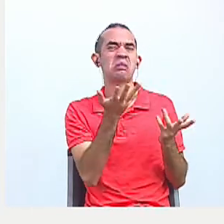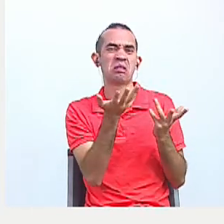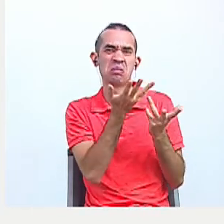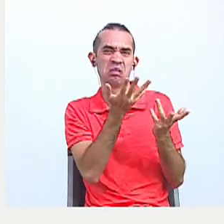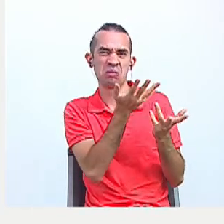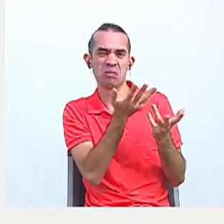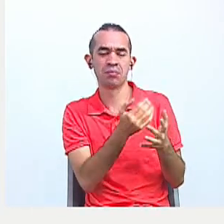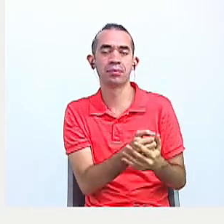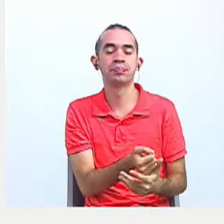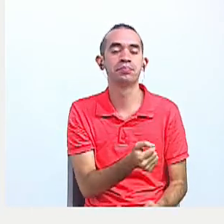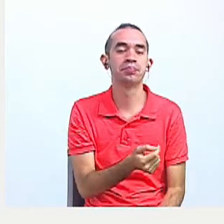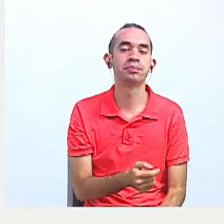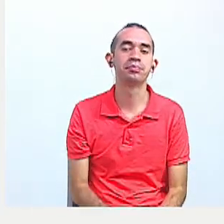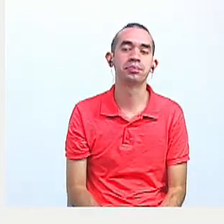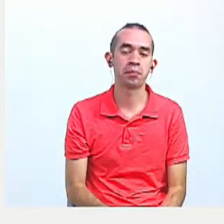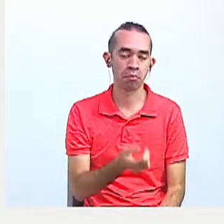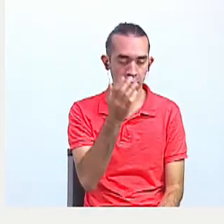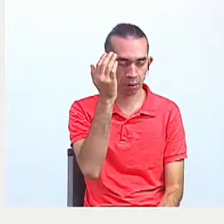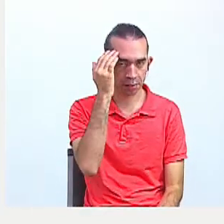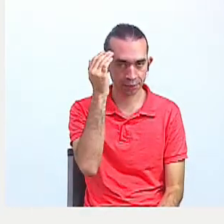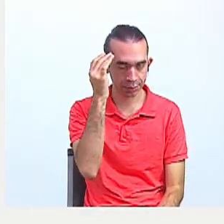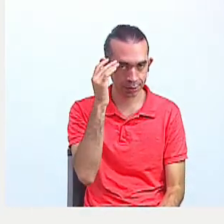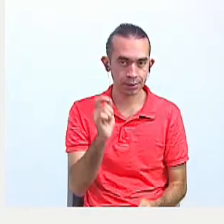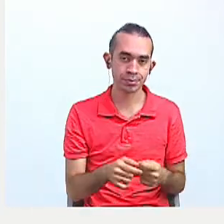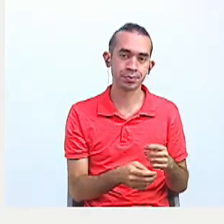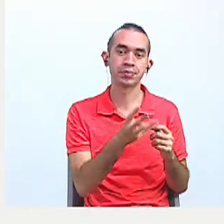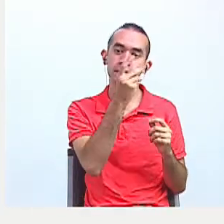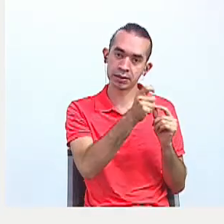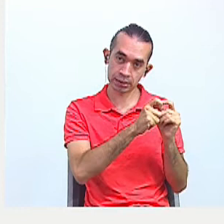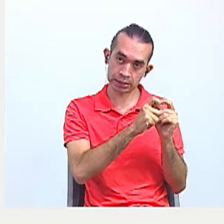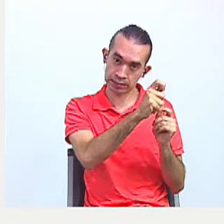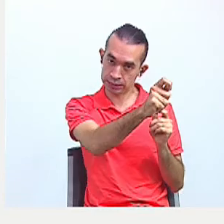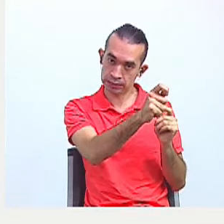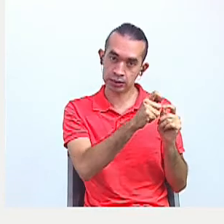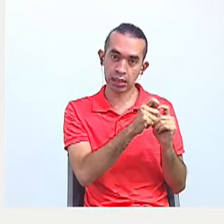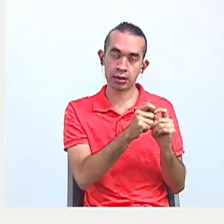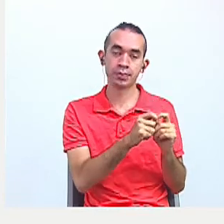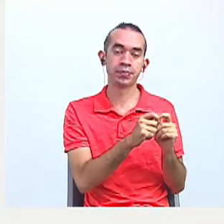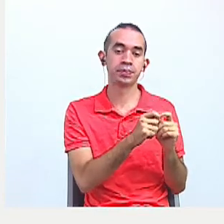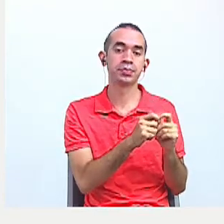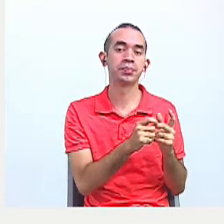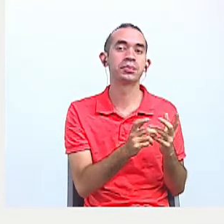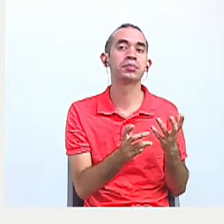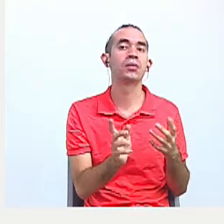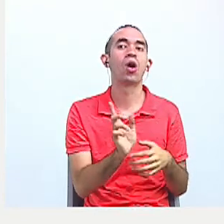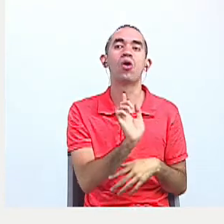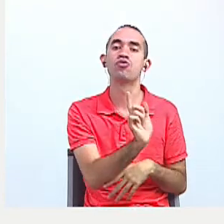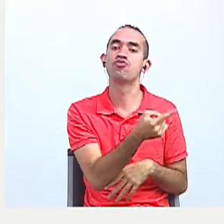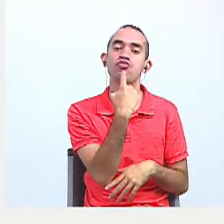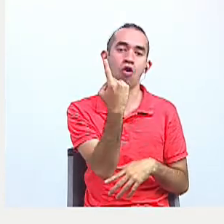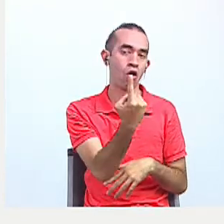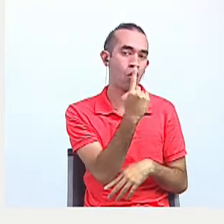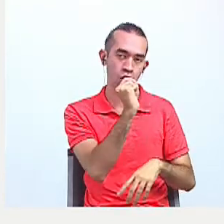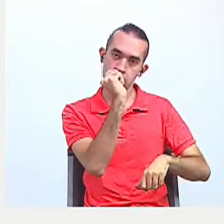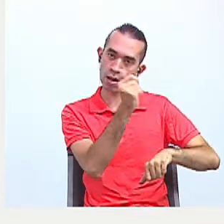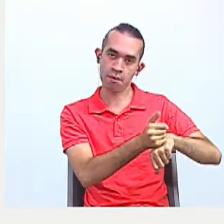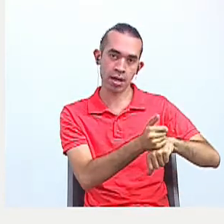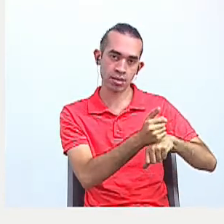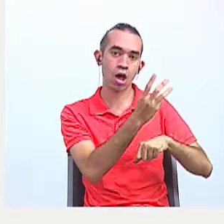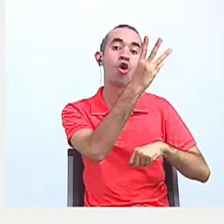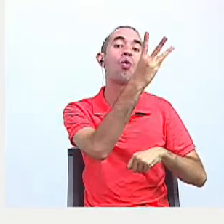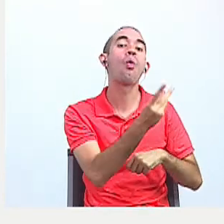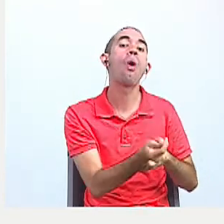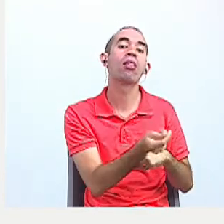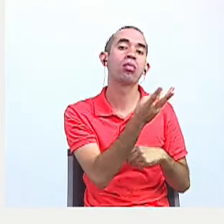Bueno, una cantidad escalar se dice que solamente se especifica por su